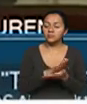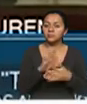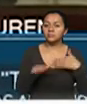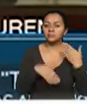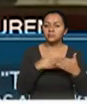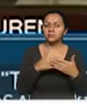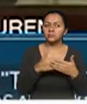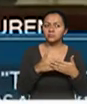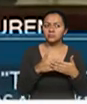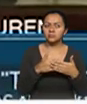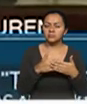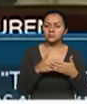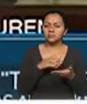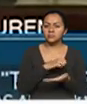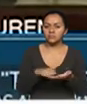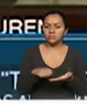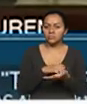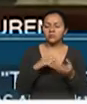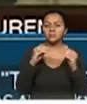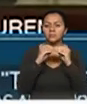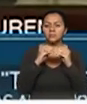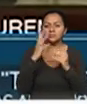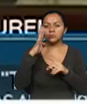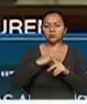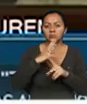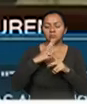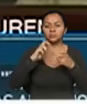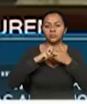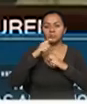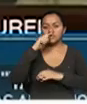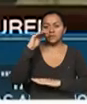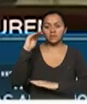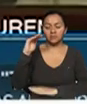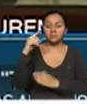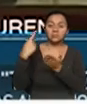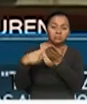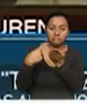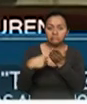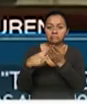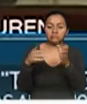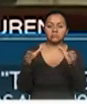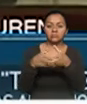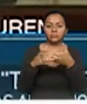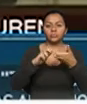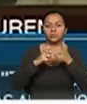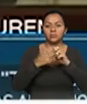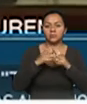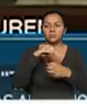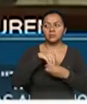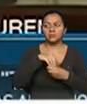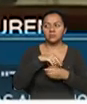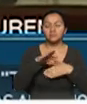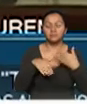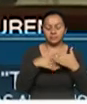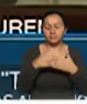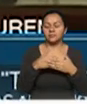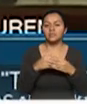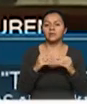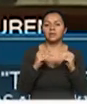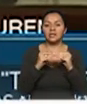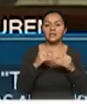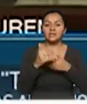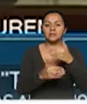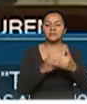cierta incertidumbre que se generó en estos 4 meses de discusión y ratifica